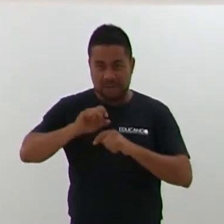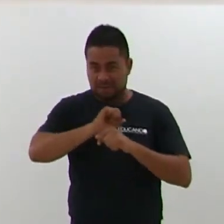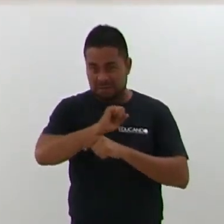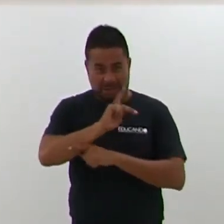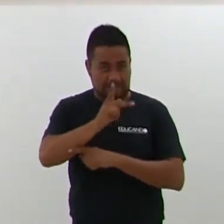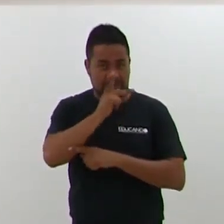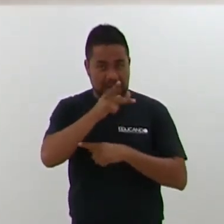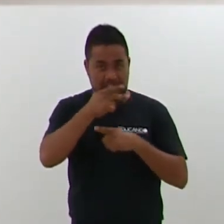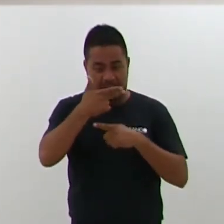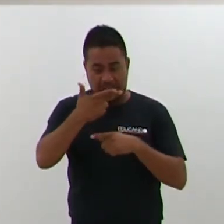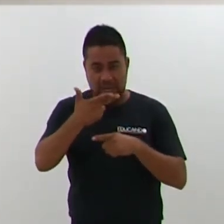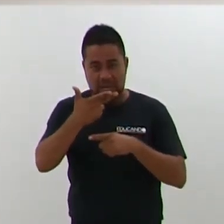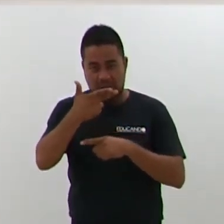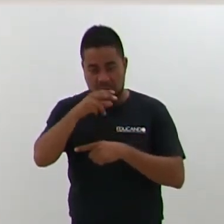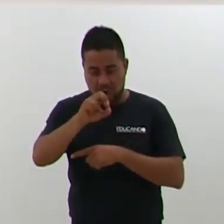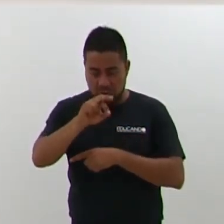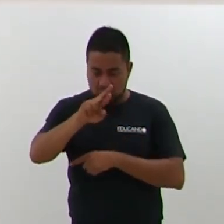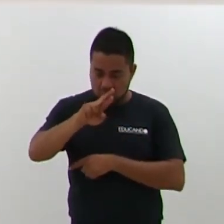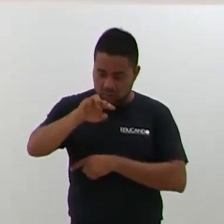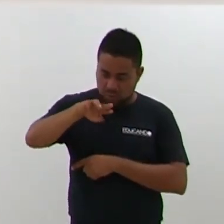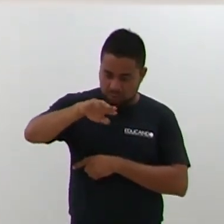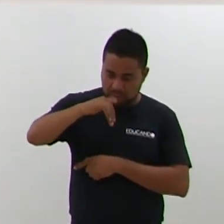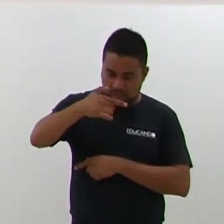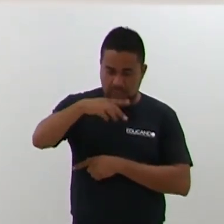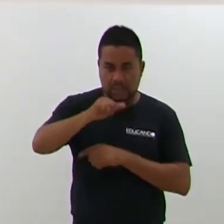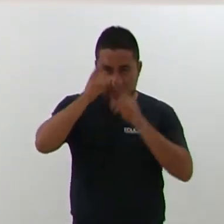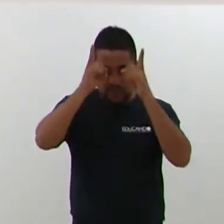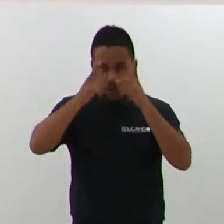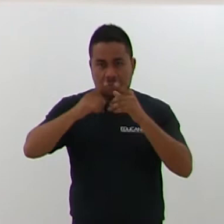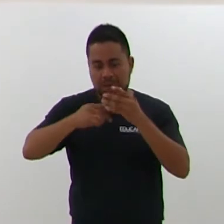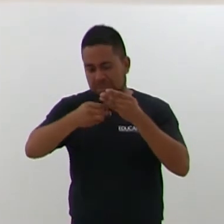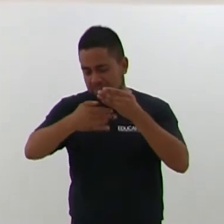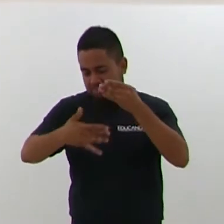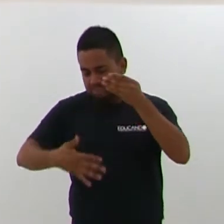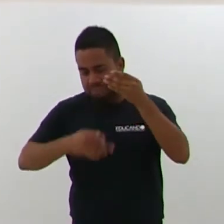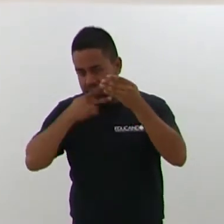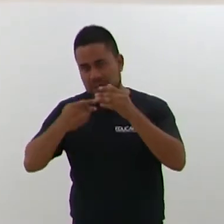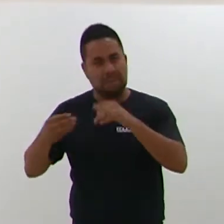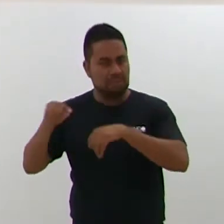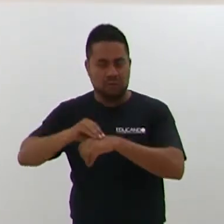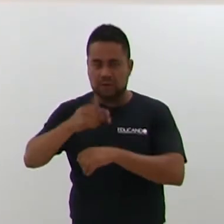de hormiga van a llevar H. Bueno, vamos a continuar.